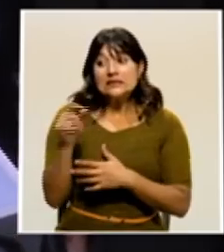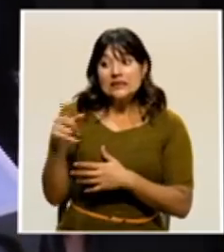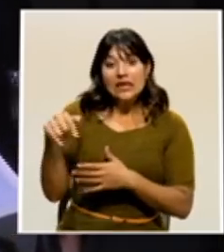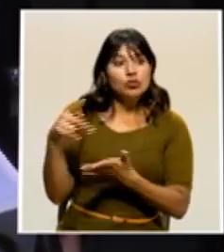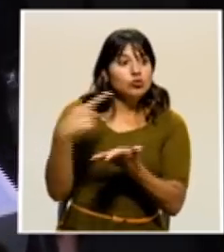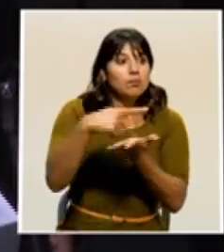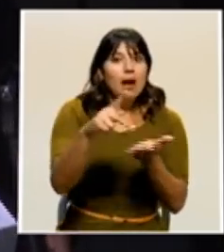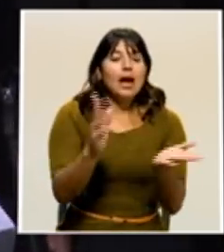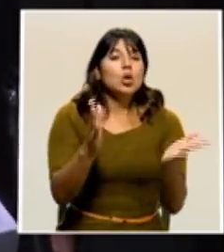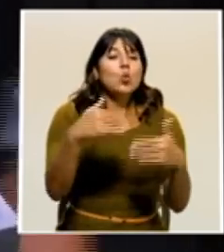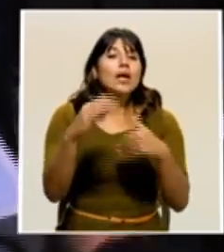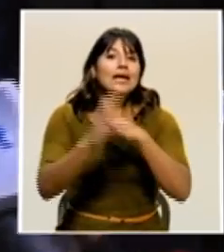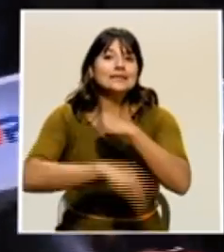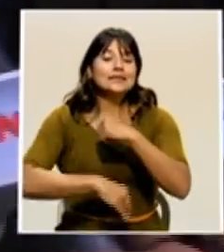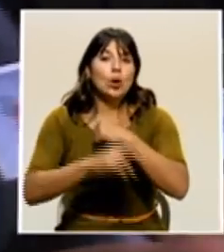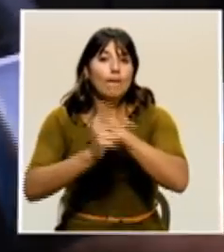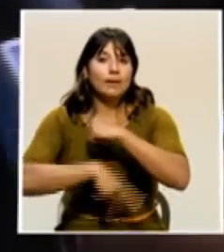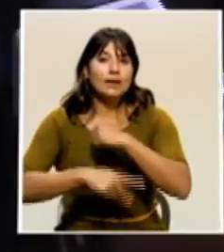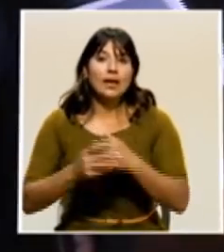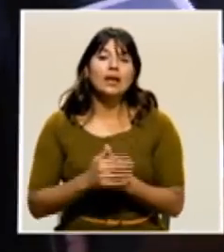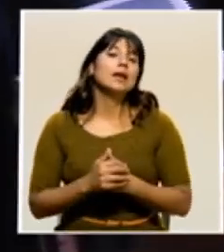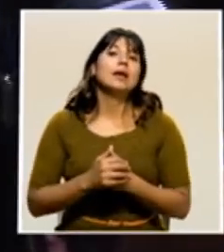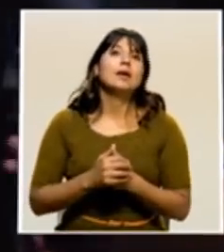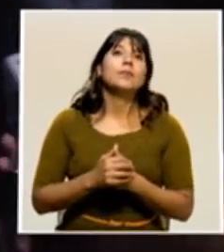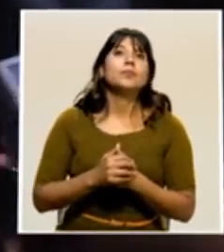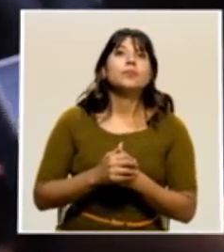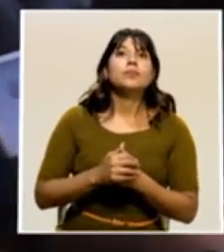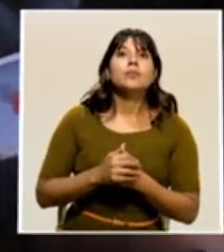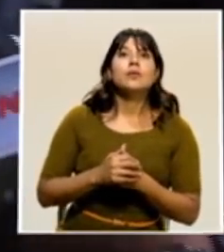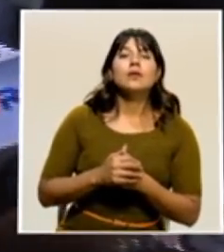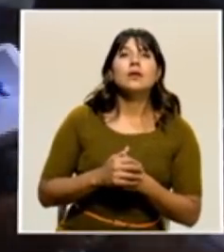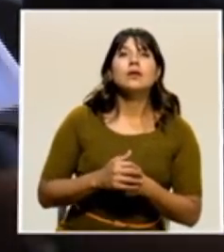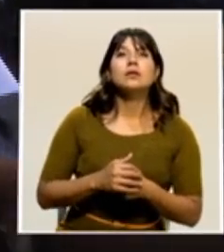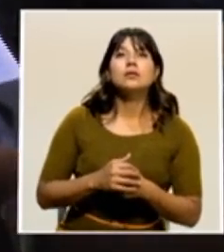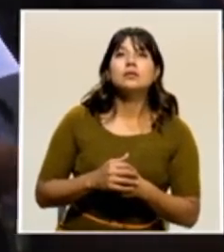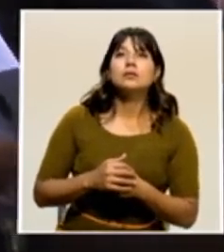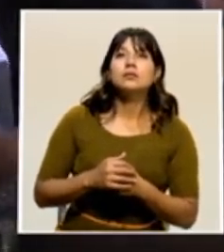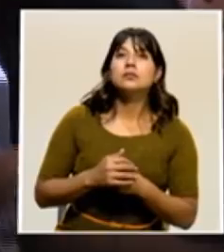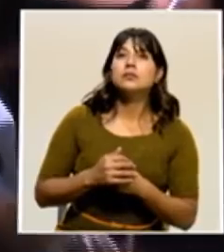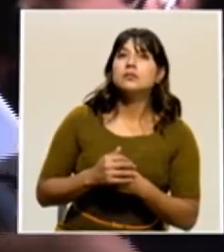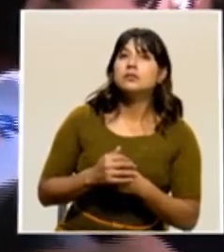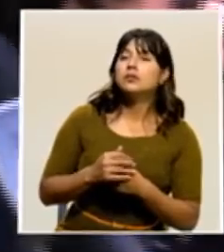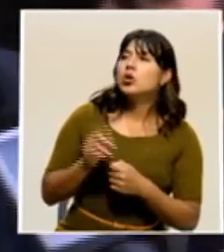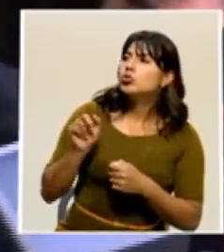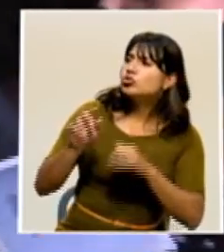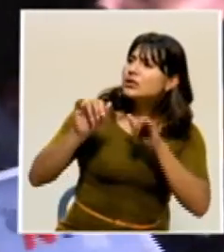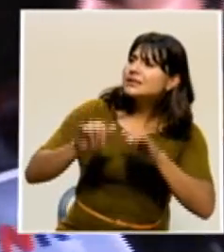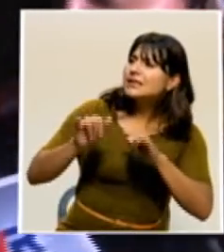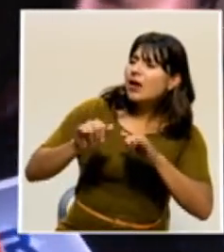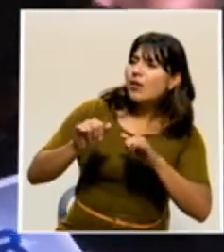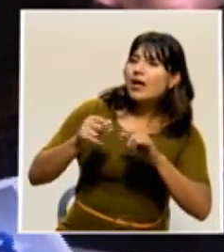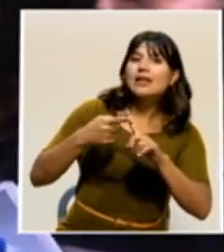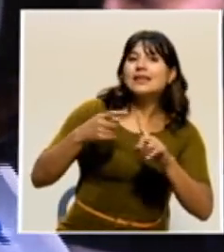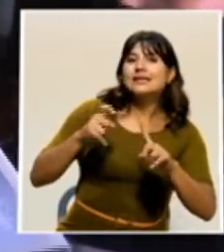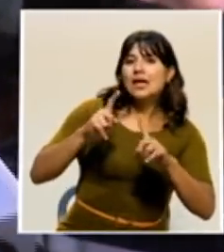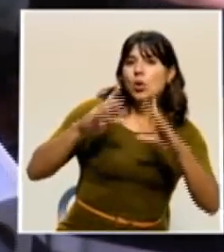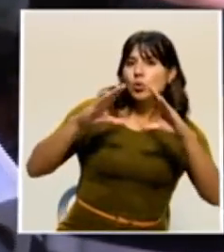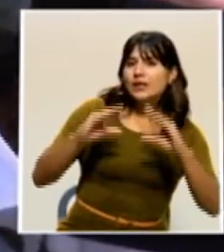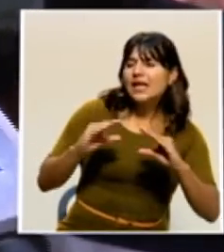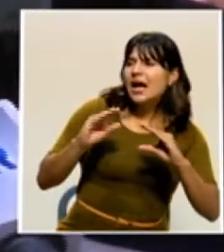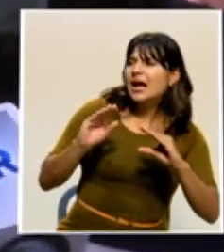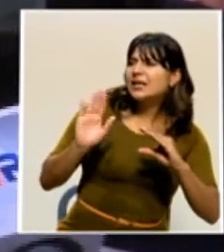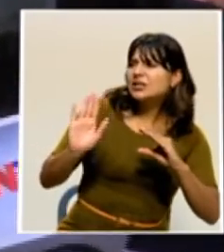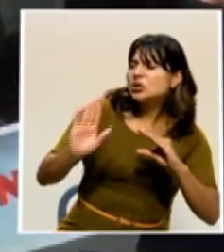penal. Juan Carlos, ¿cuál es el sentir después de esta audiencia? Ha estado aquí desde la 1 de la tarde y ¿cuál es la situación?